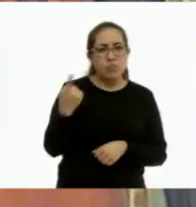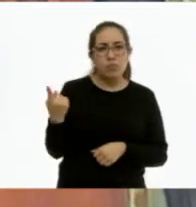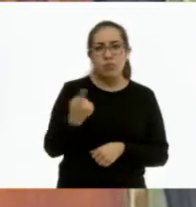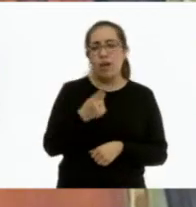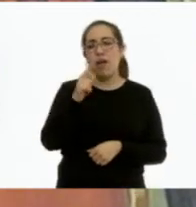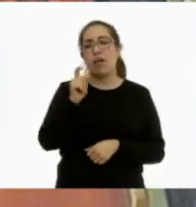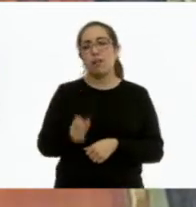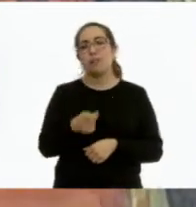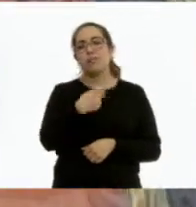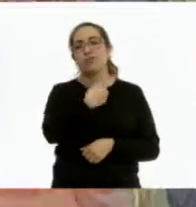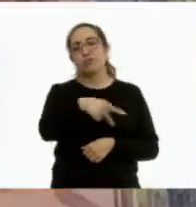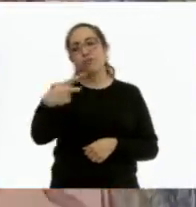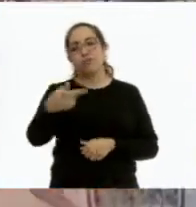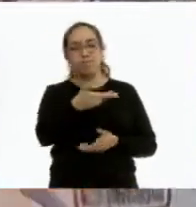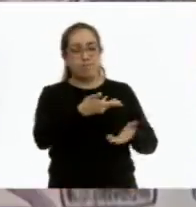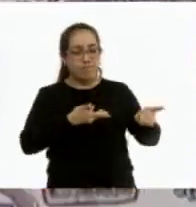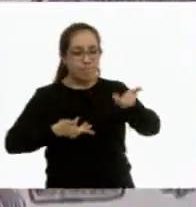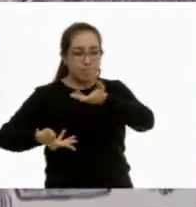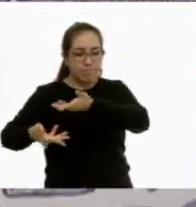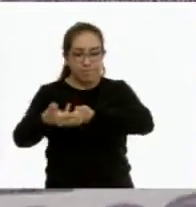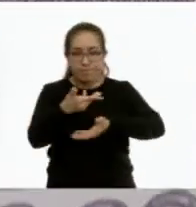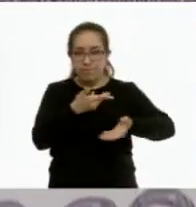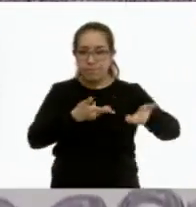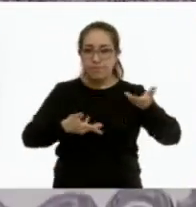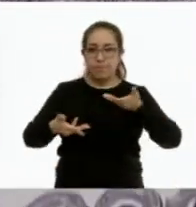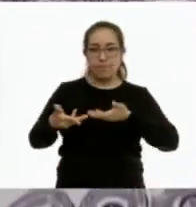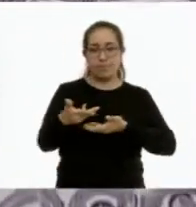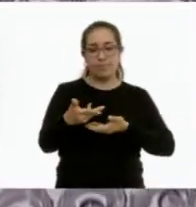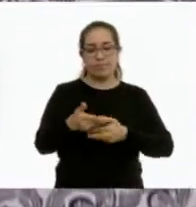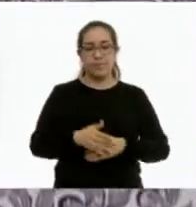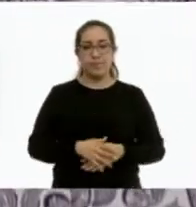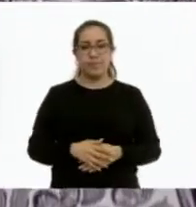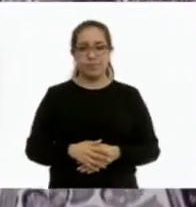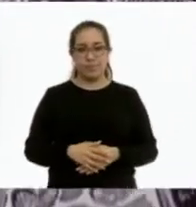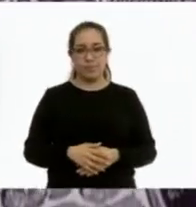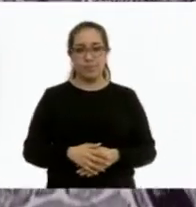tan distantes del Golfo como la costa del Pacífico.